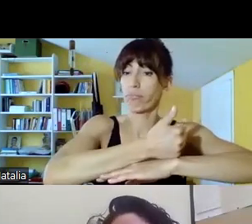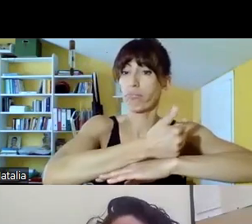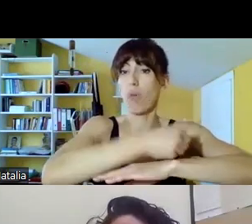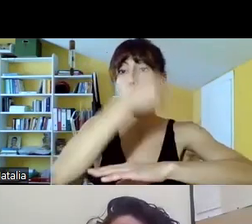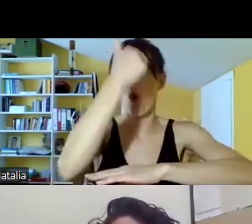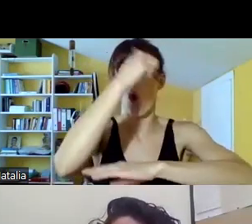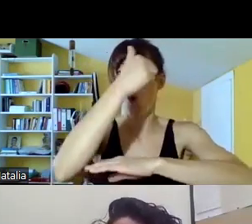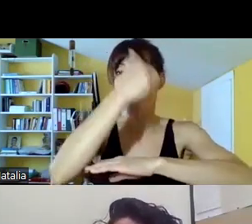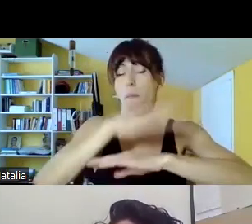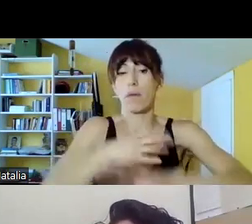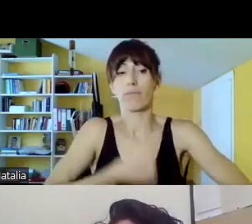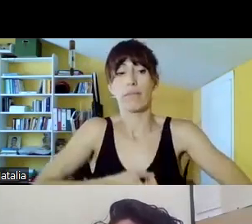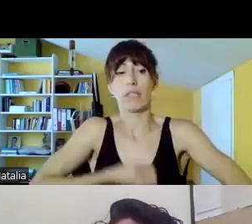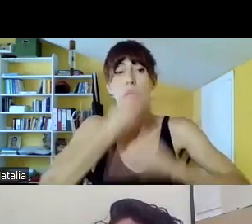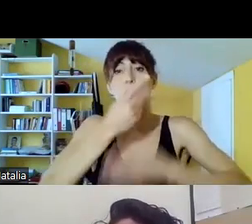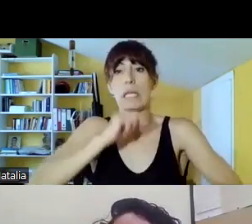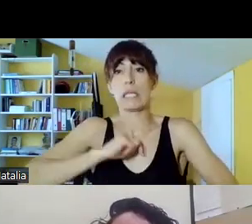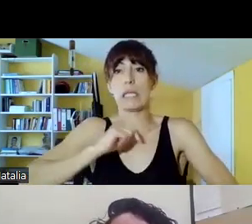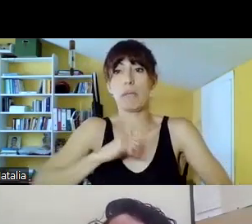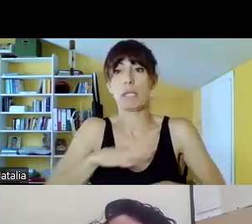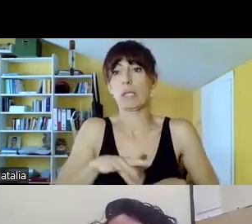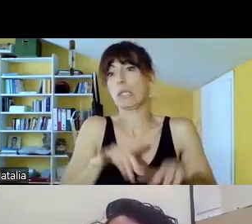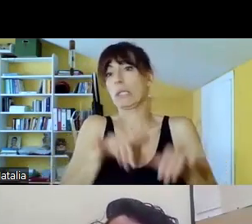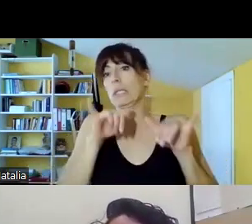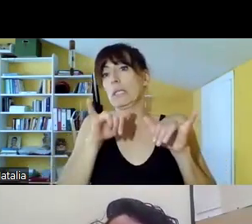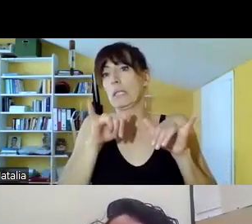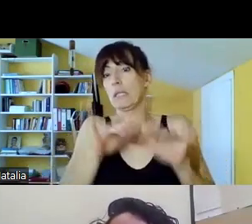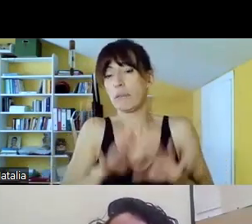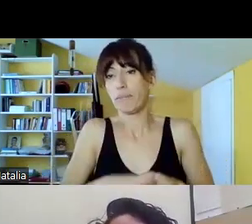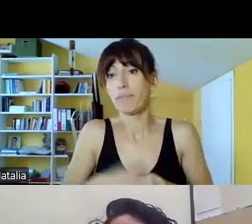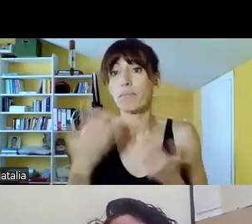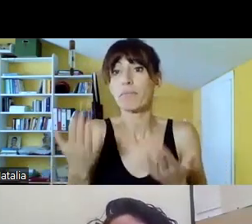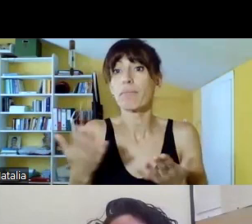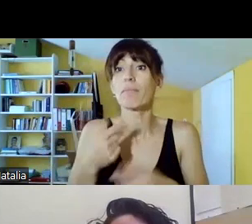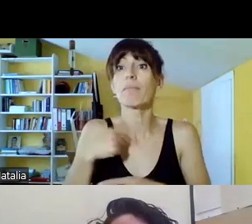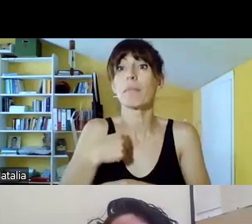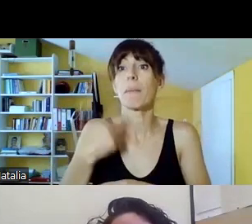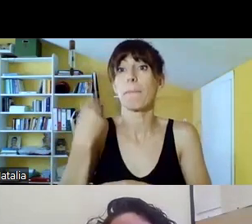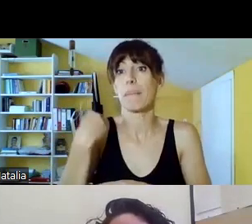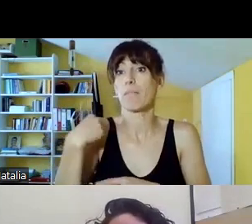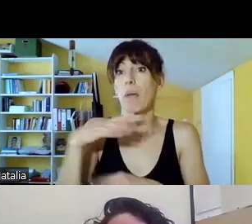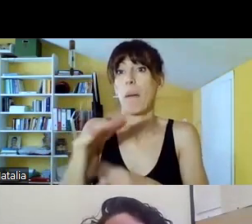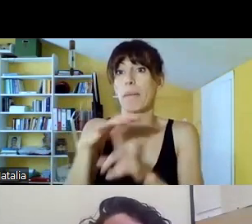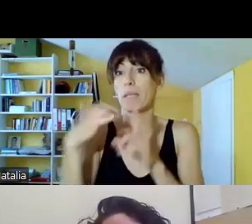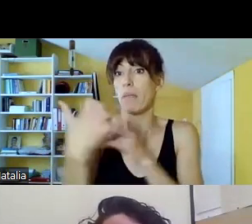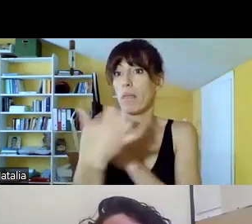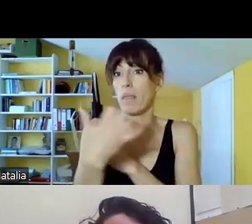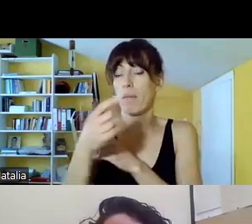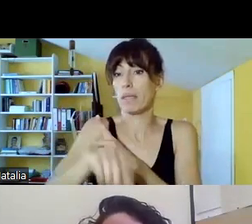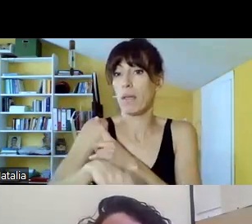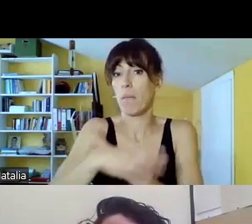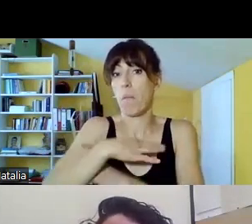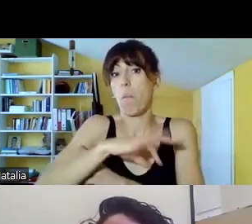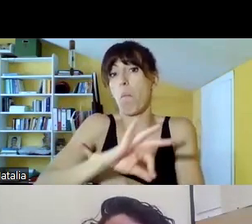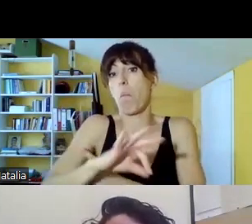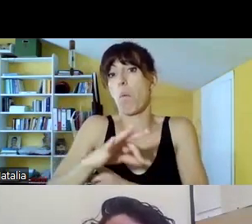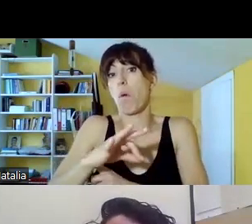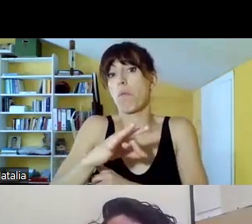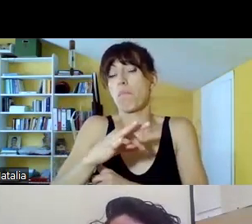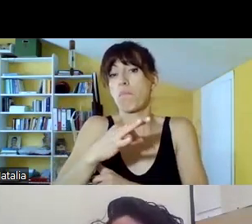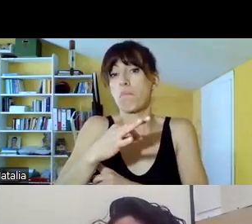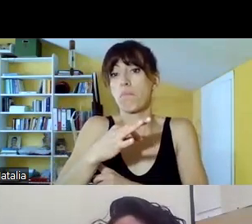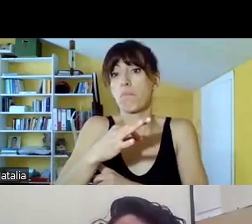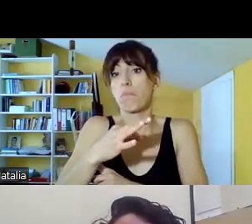no expresar sus sentimientos. Asimismo, dentro de esta perspectiva también cabe señalar lo